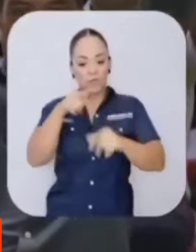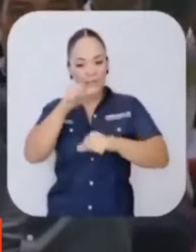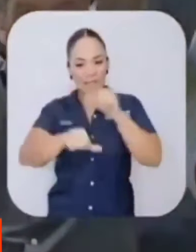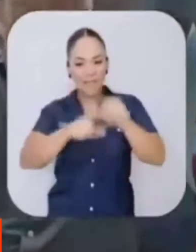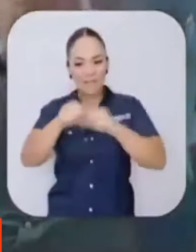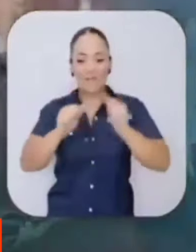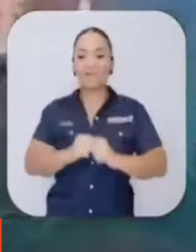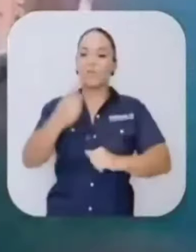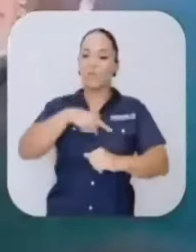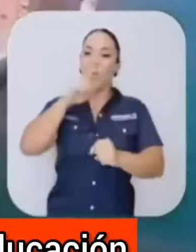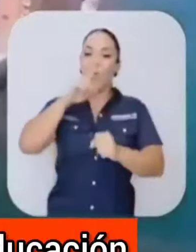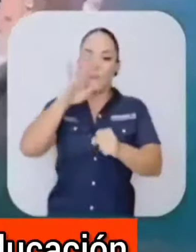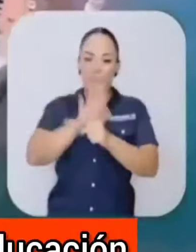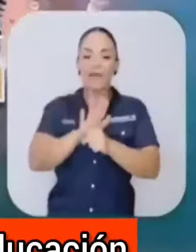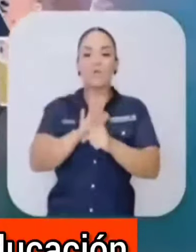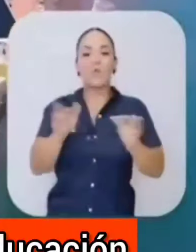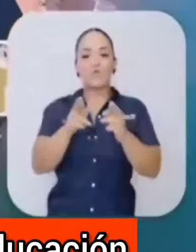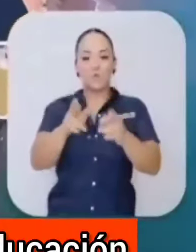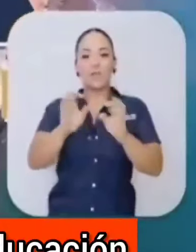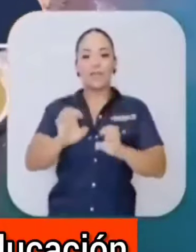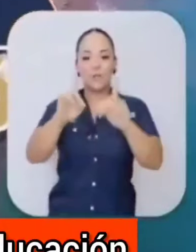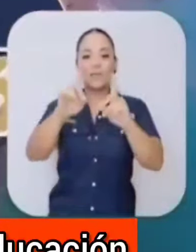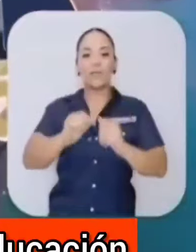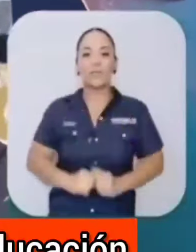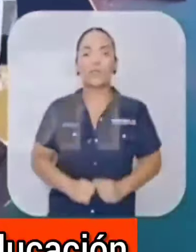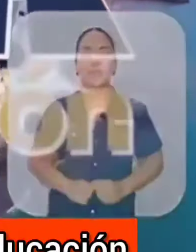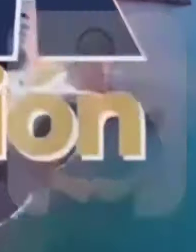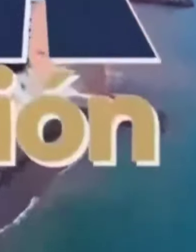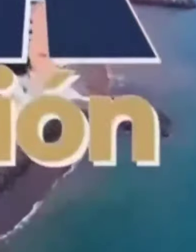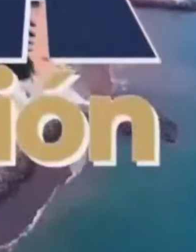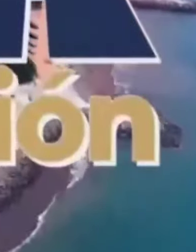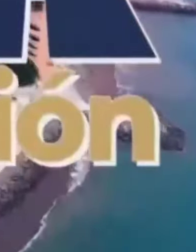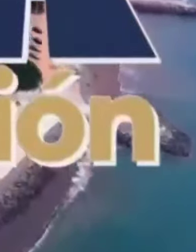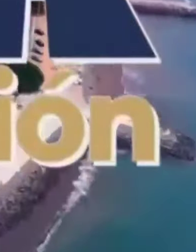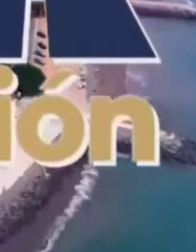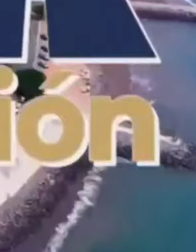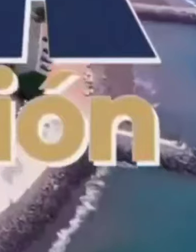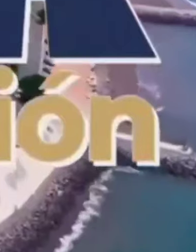todos en este esfuerzo. Estamos cumpliendo con la ruta de la educación.